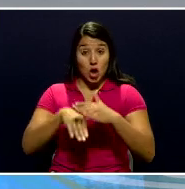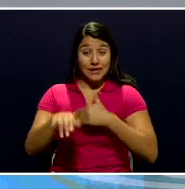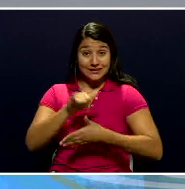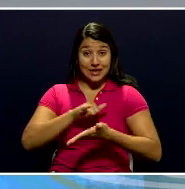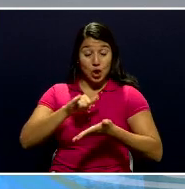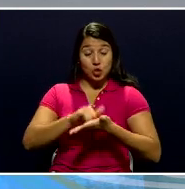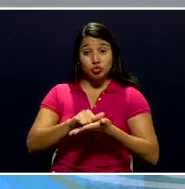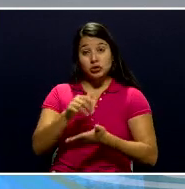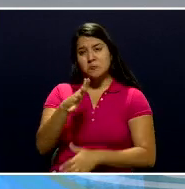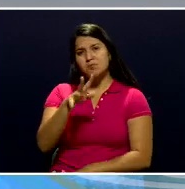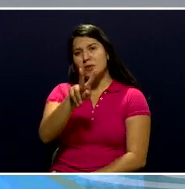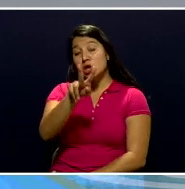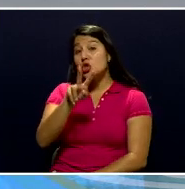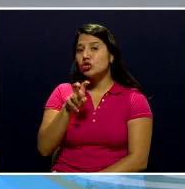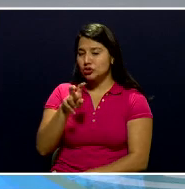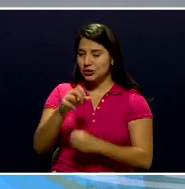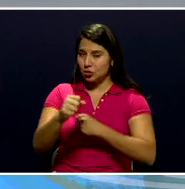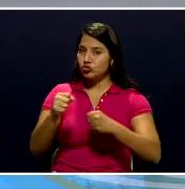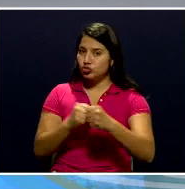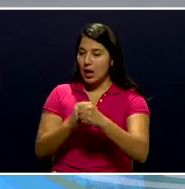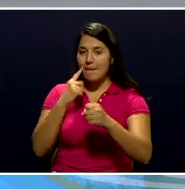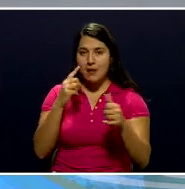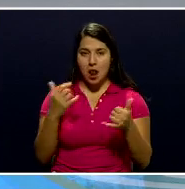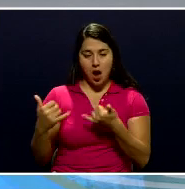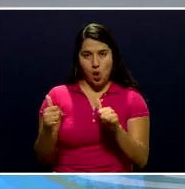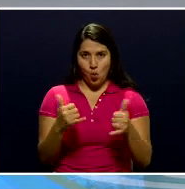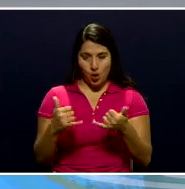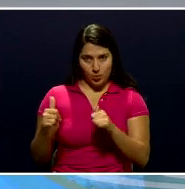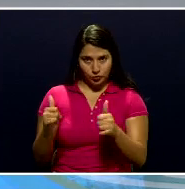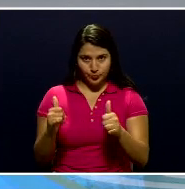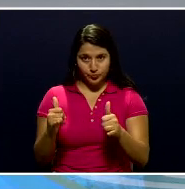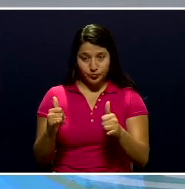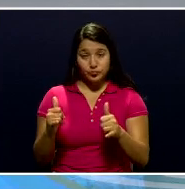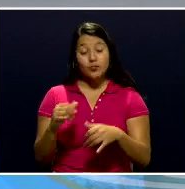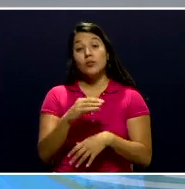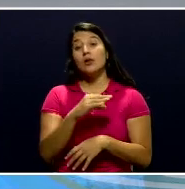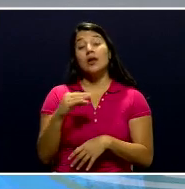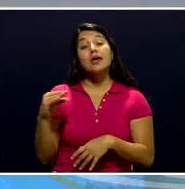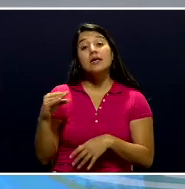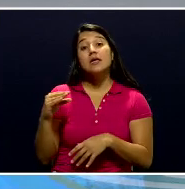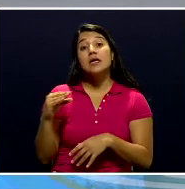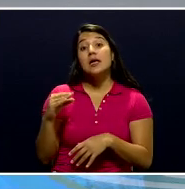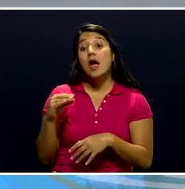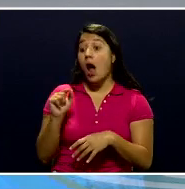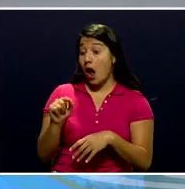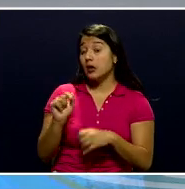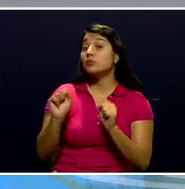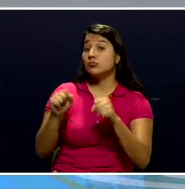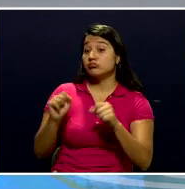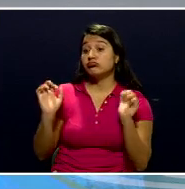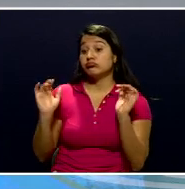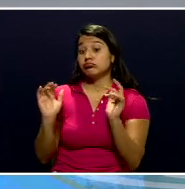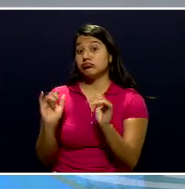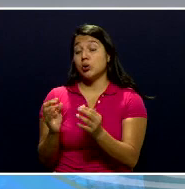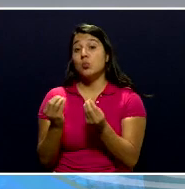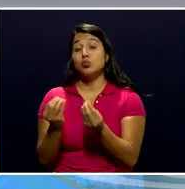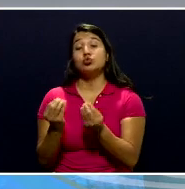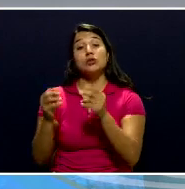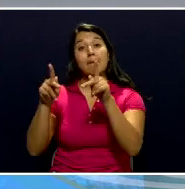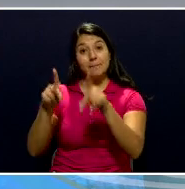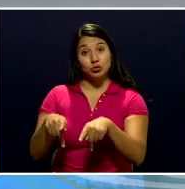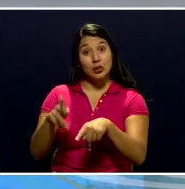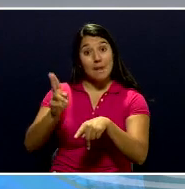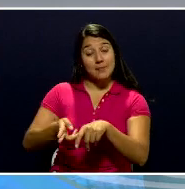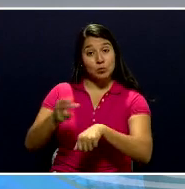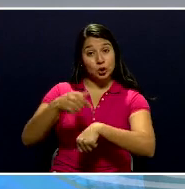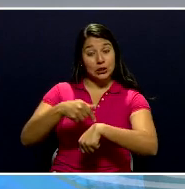de 200 de estos establecimientos cuyos recintos podrían concentrar a muchas personas al